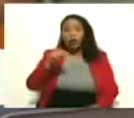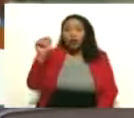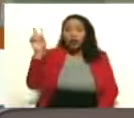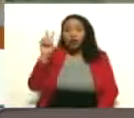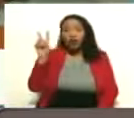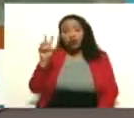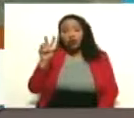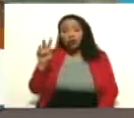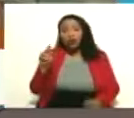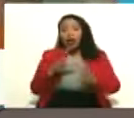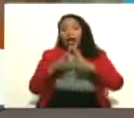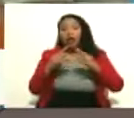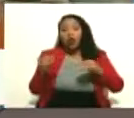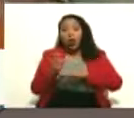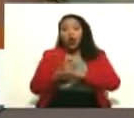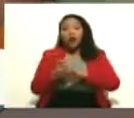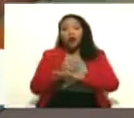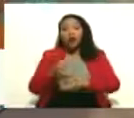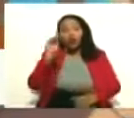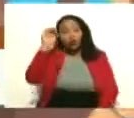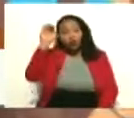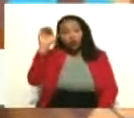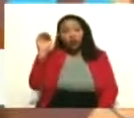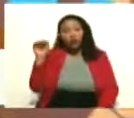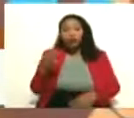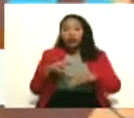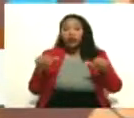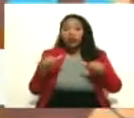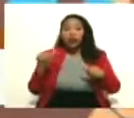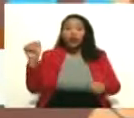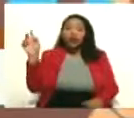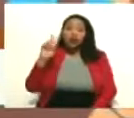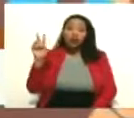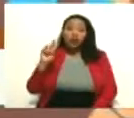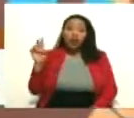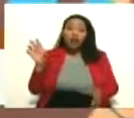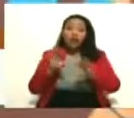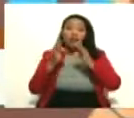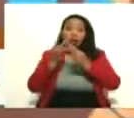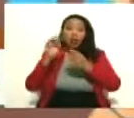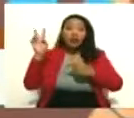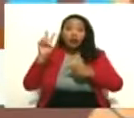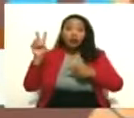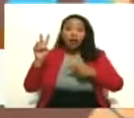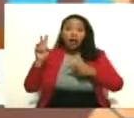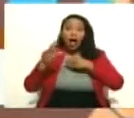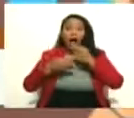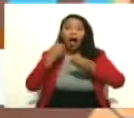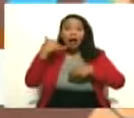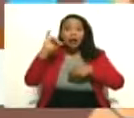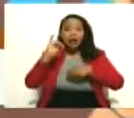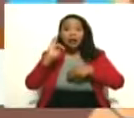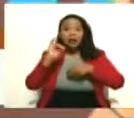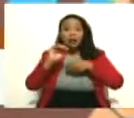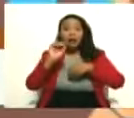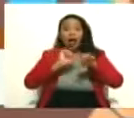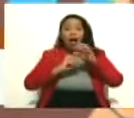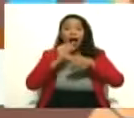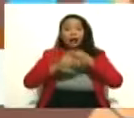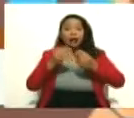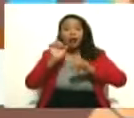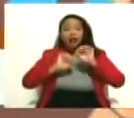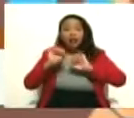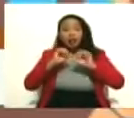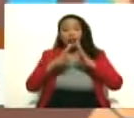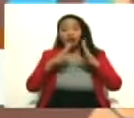y a todos los gobiernos futuros, de que el territorio de Venezuela, que la familia venezolana, se defiende. Es muy importante que todas